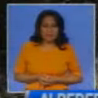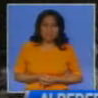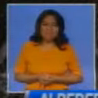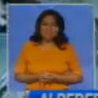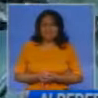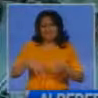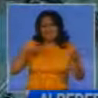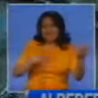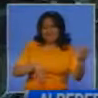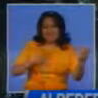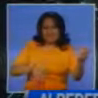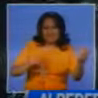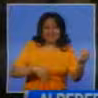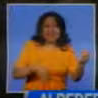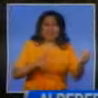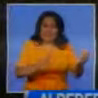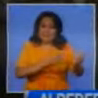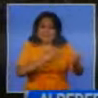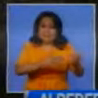Música.